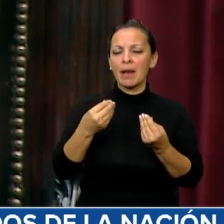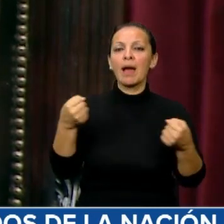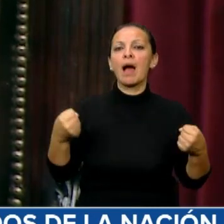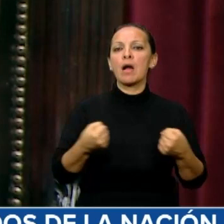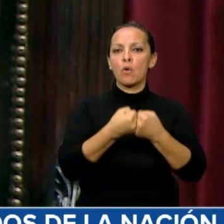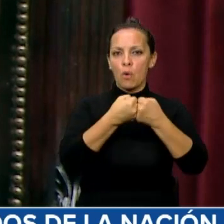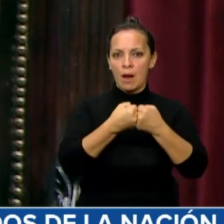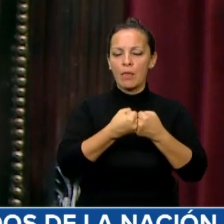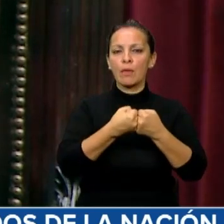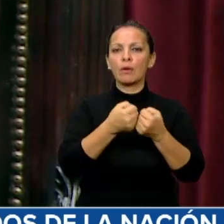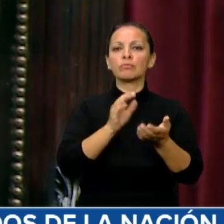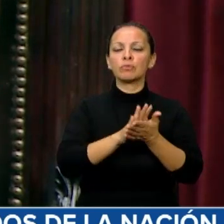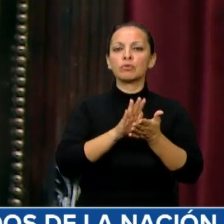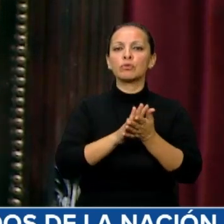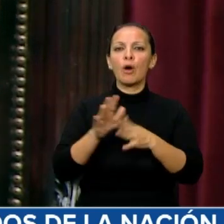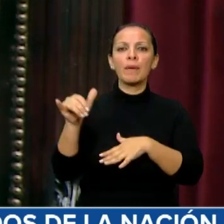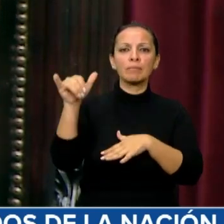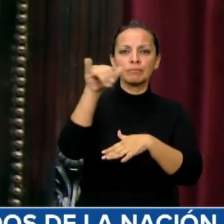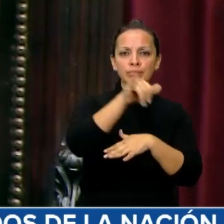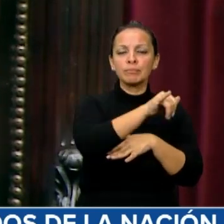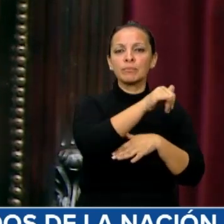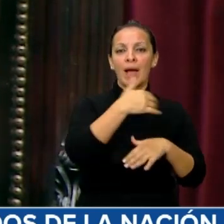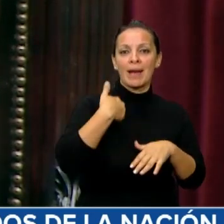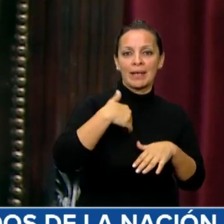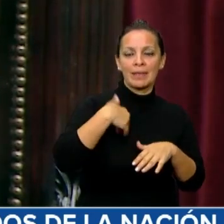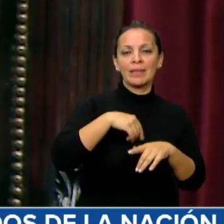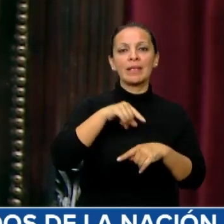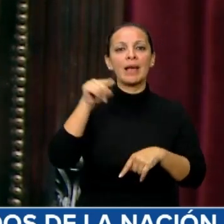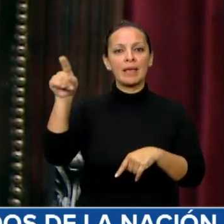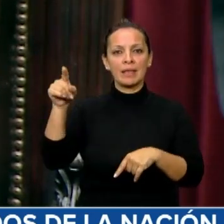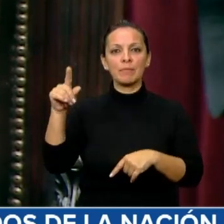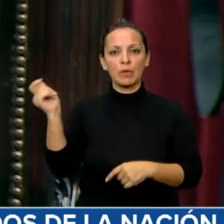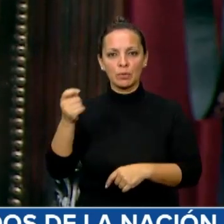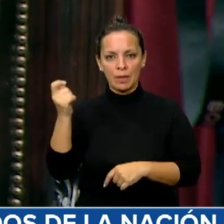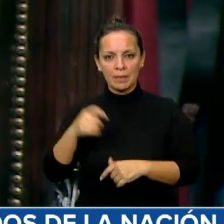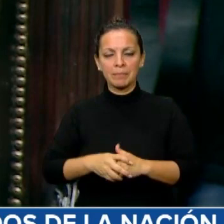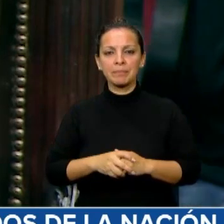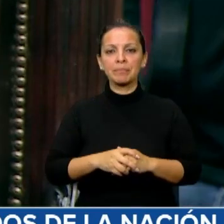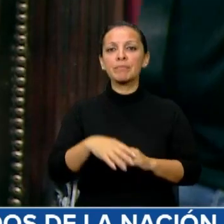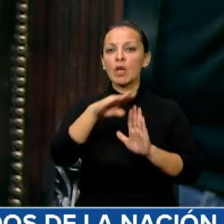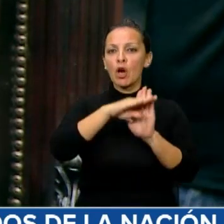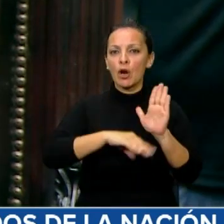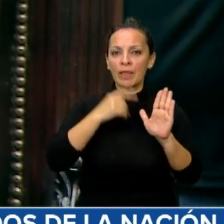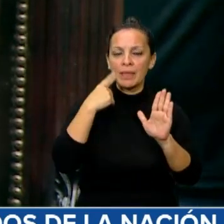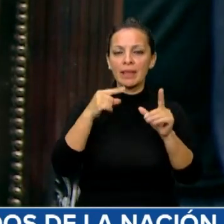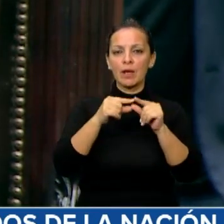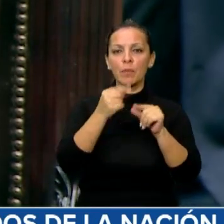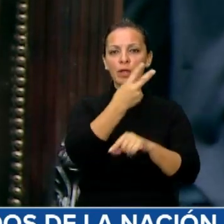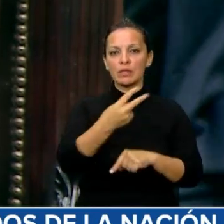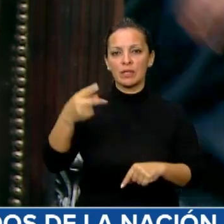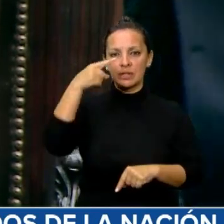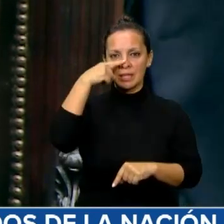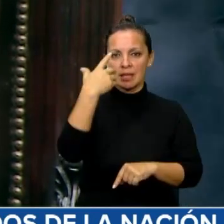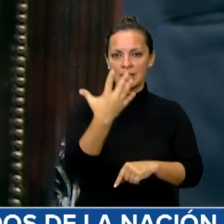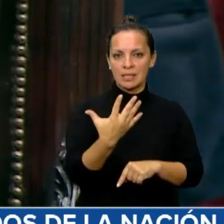acuerdo sobre transporte aéreo entre la República Argentina y la República Portuguesa. Orden del día número